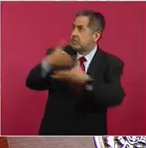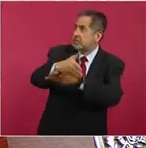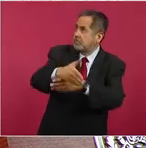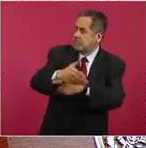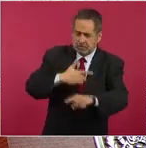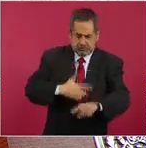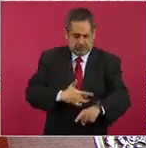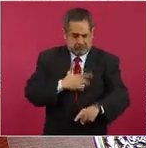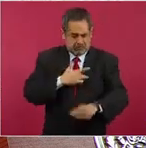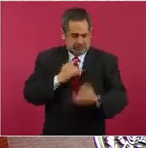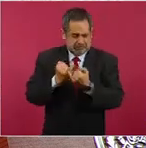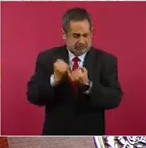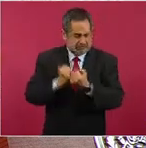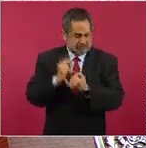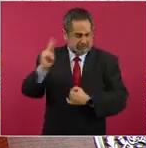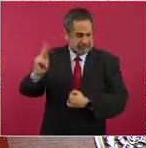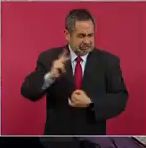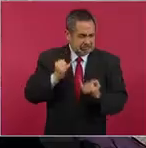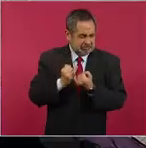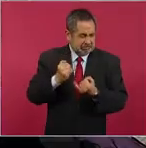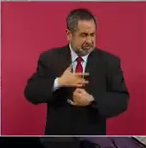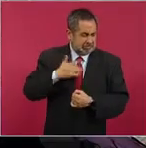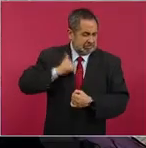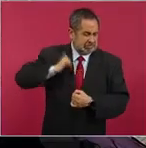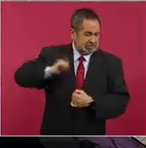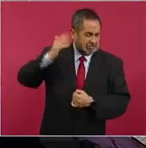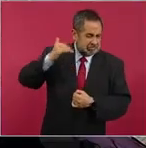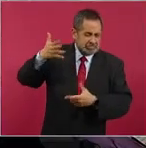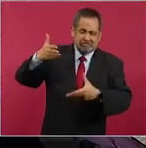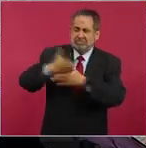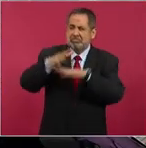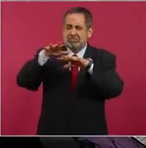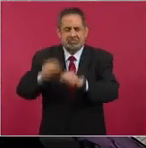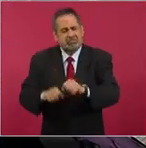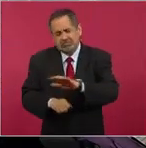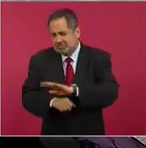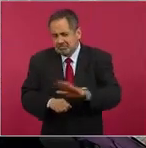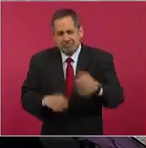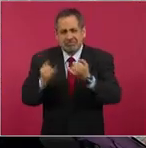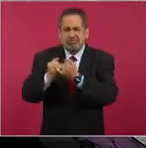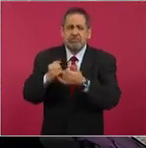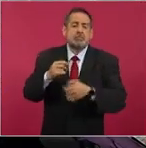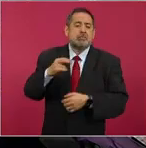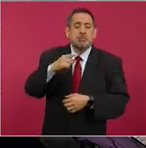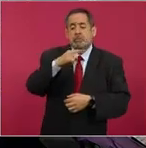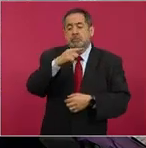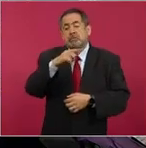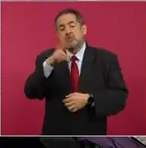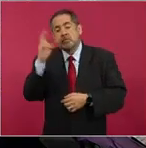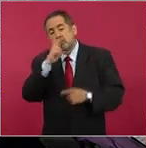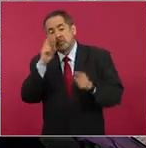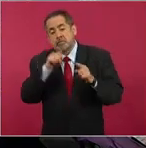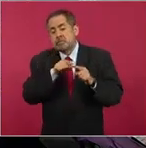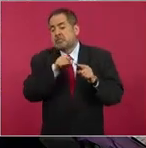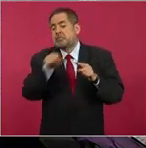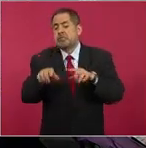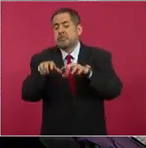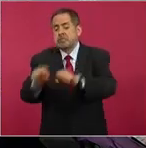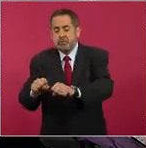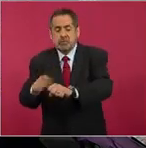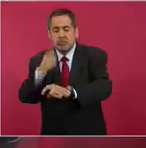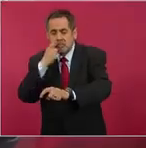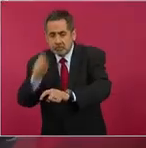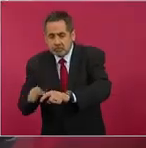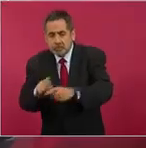de Rusia, Ucrania, pero de China a otro país, ni de Estados Unidos